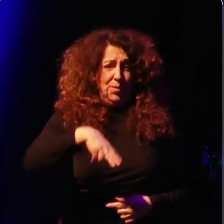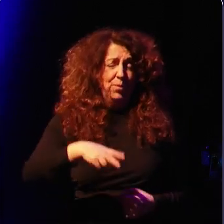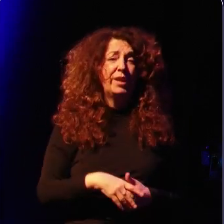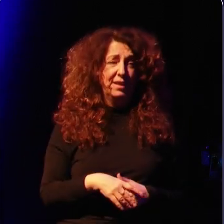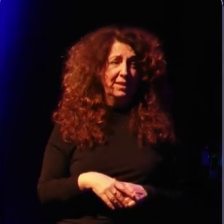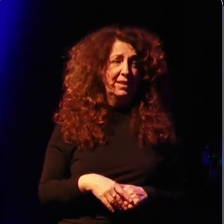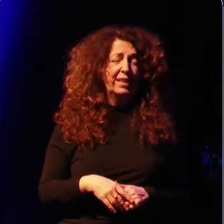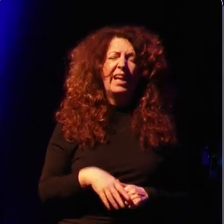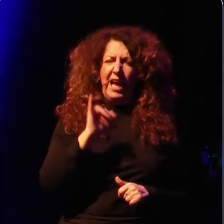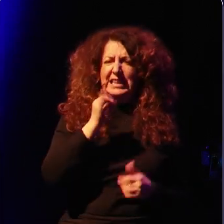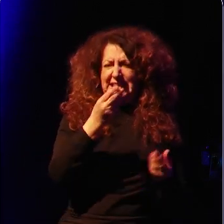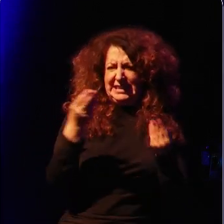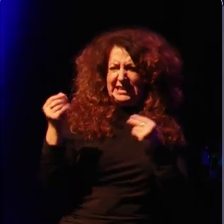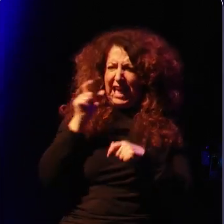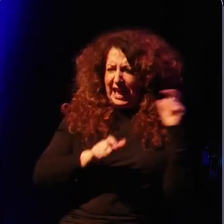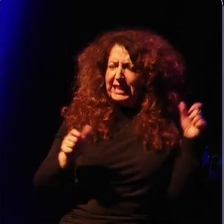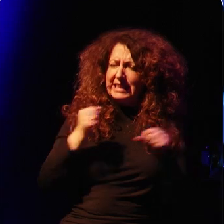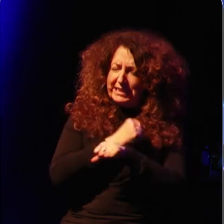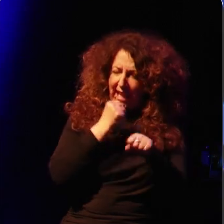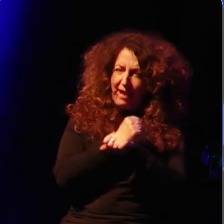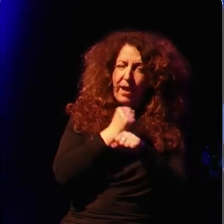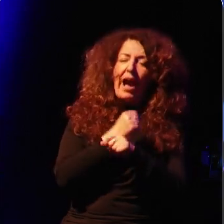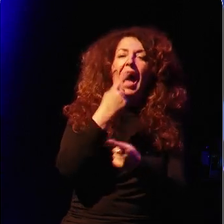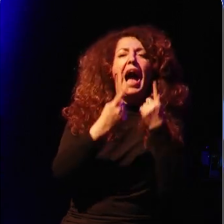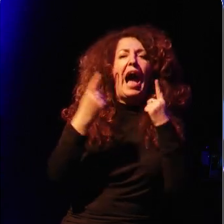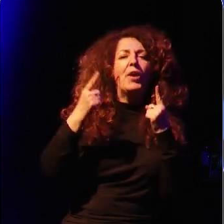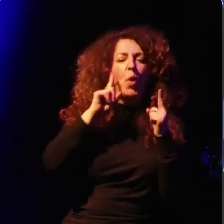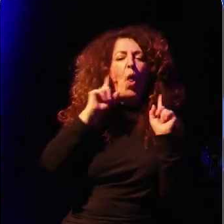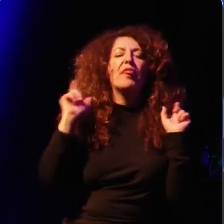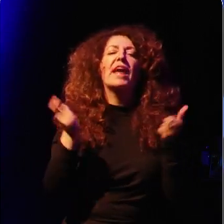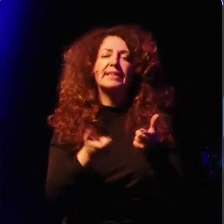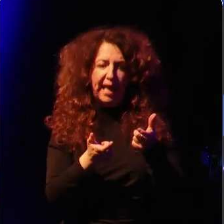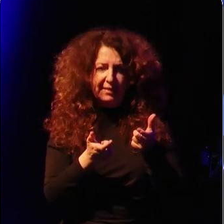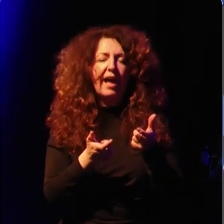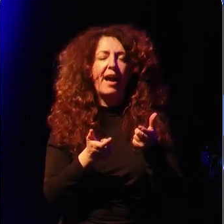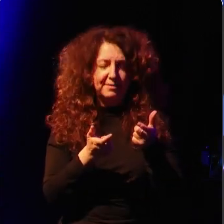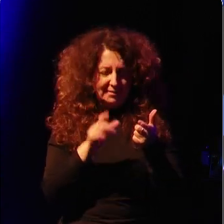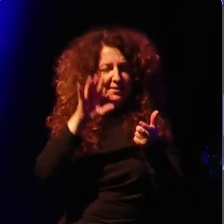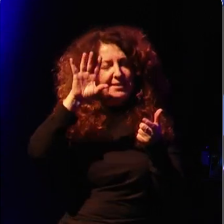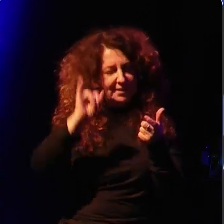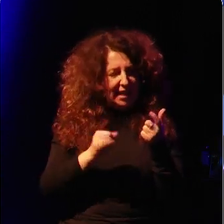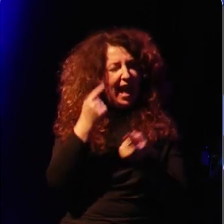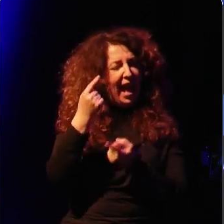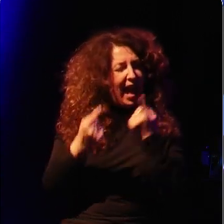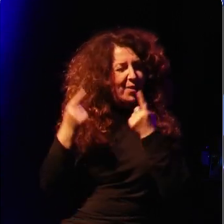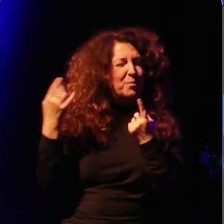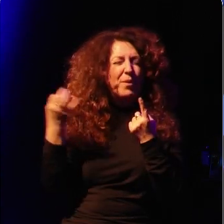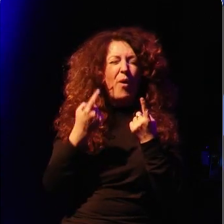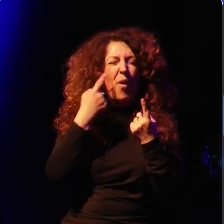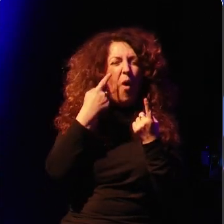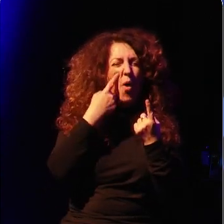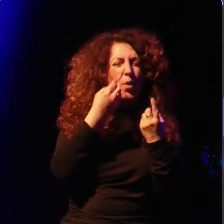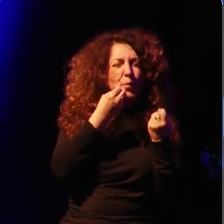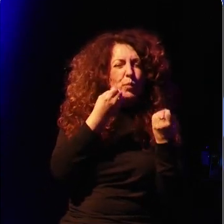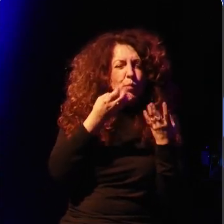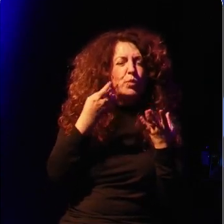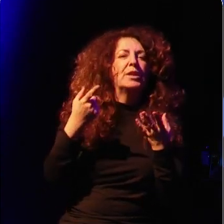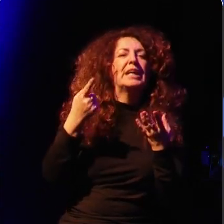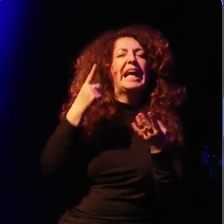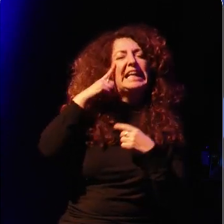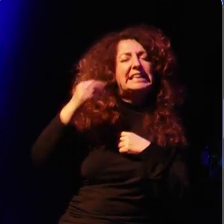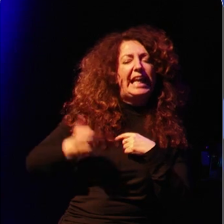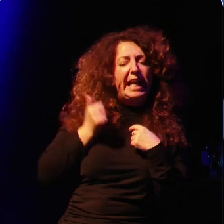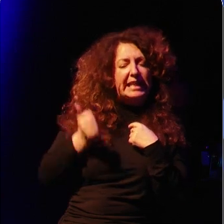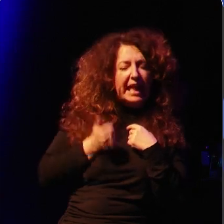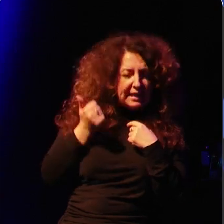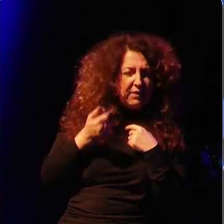Únicamente yo. Sí hay mucha gente trabajando en eso. Hay algunos que te detectamos. Pero es una cuestión de que conozcas mucho inteligencia artificial y conozcas